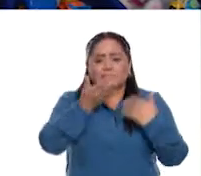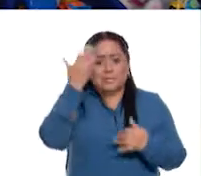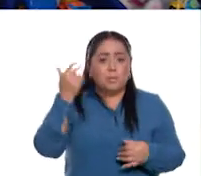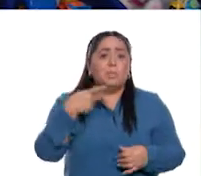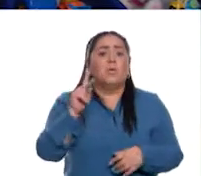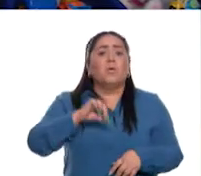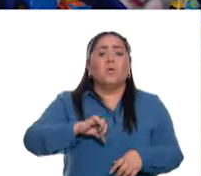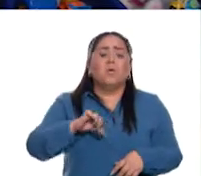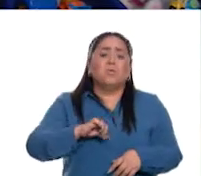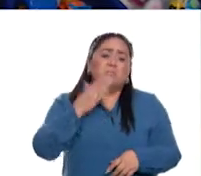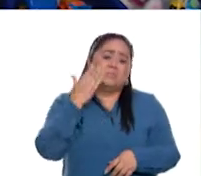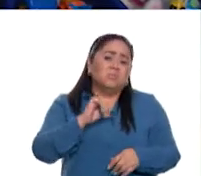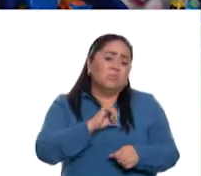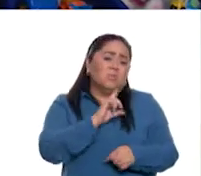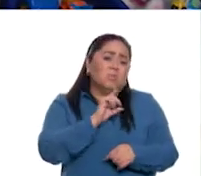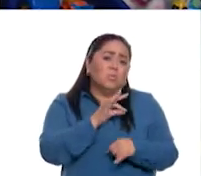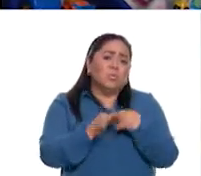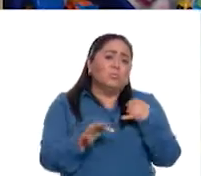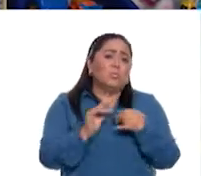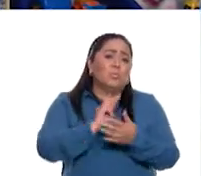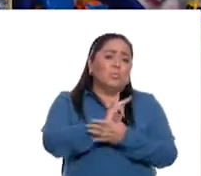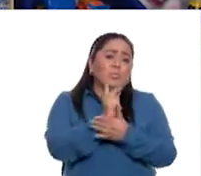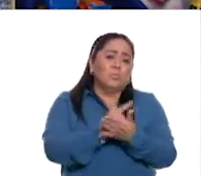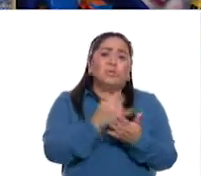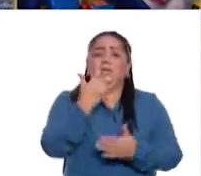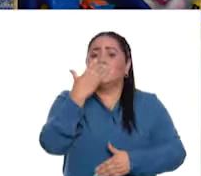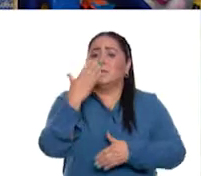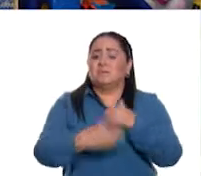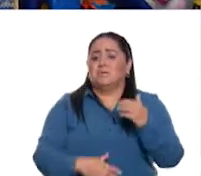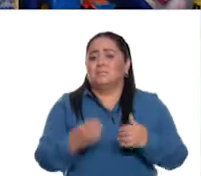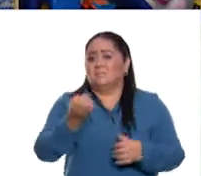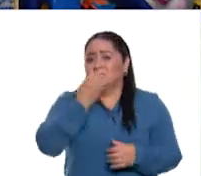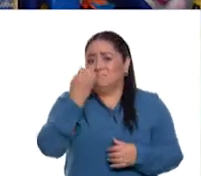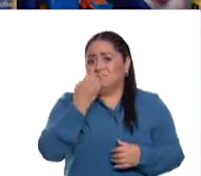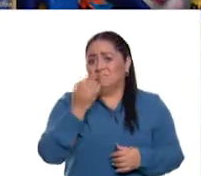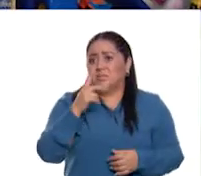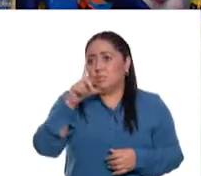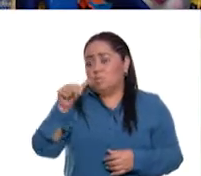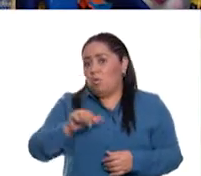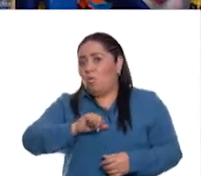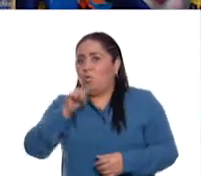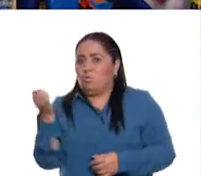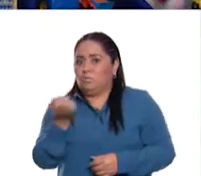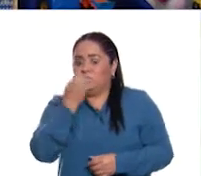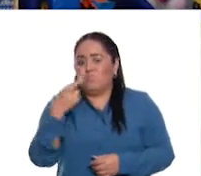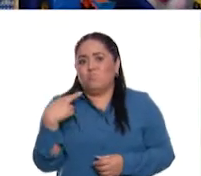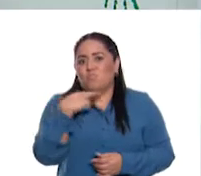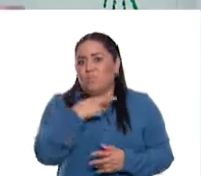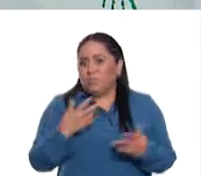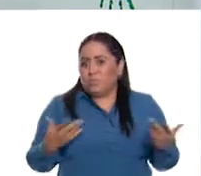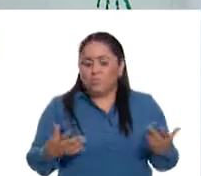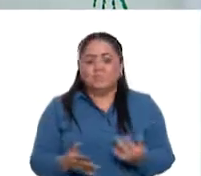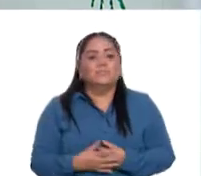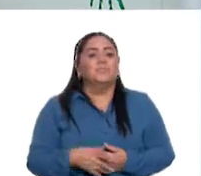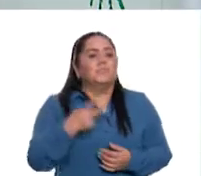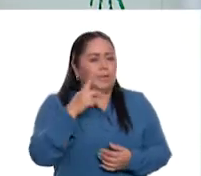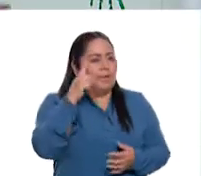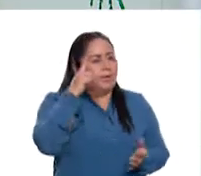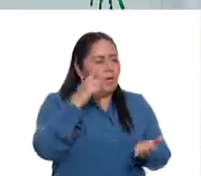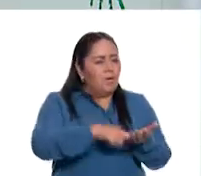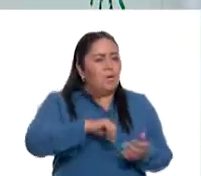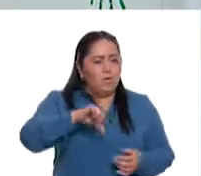Pero es que hoy es nuestro último programa y terminamos un ciclo escolar y pronto iniciaremos otro. Creo que hoy